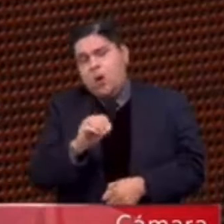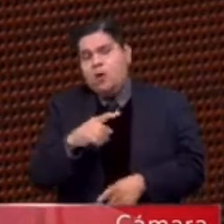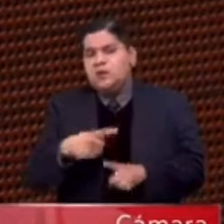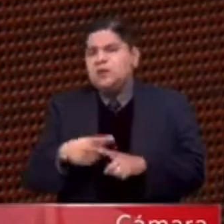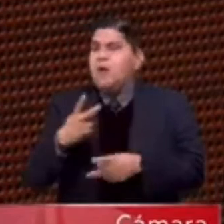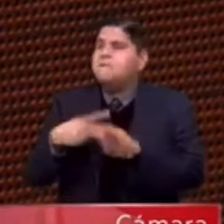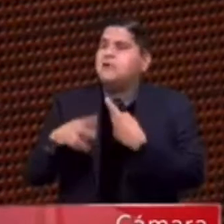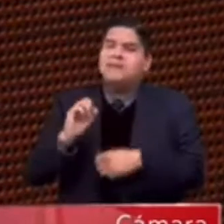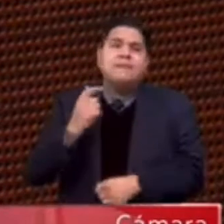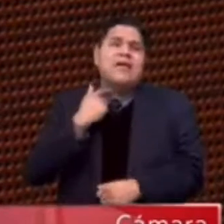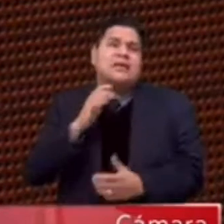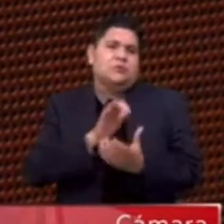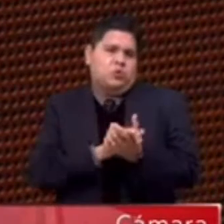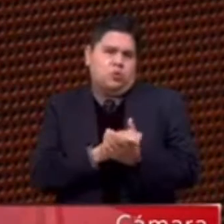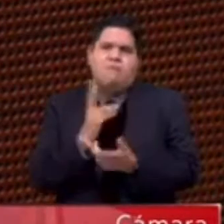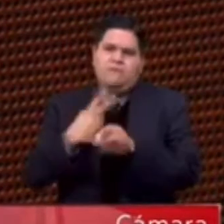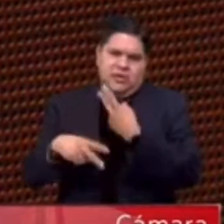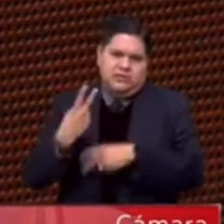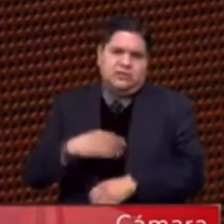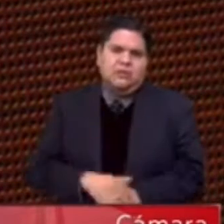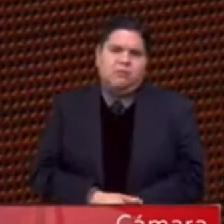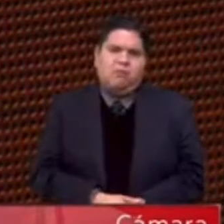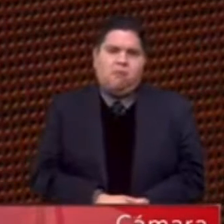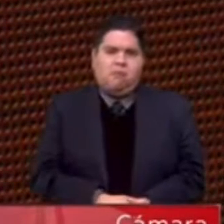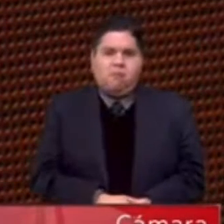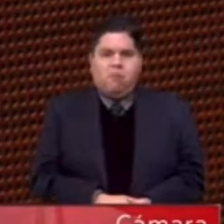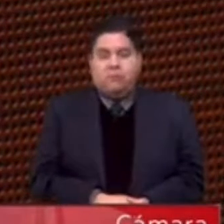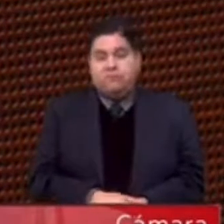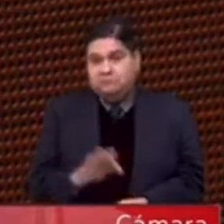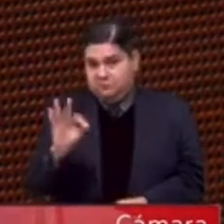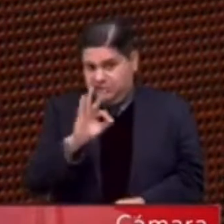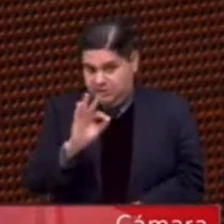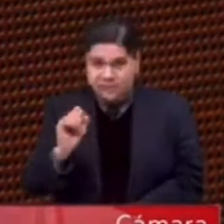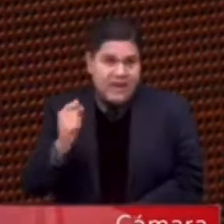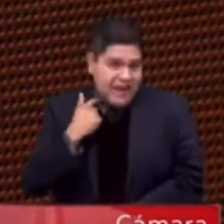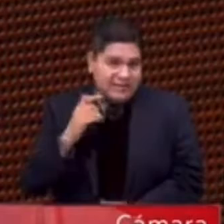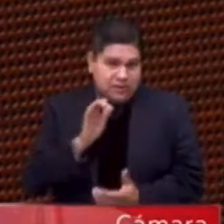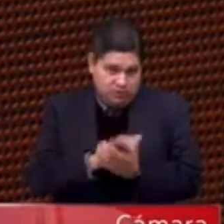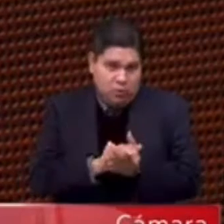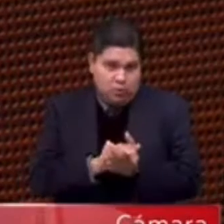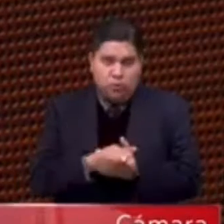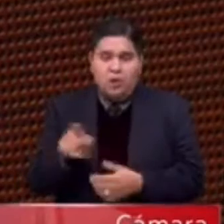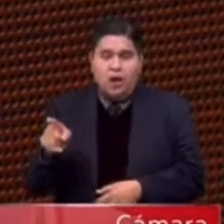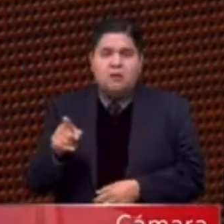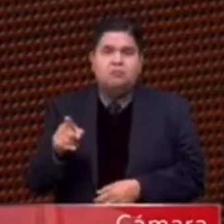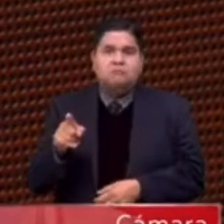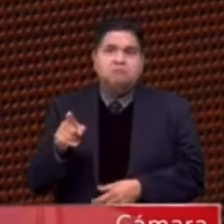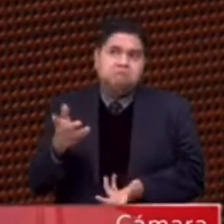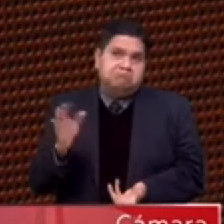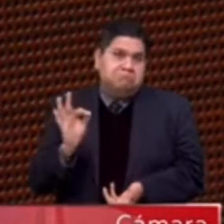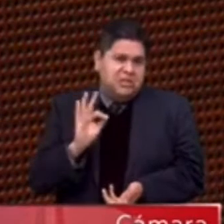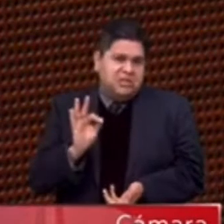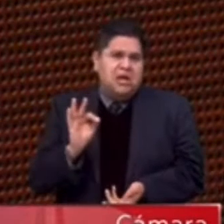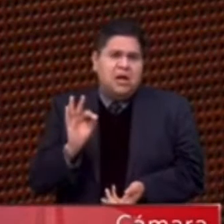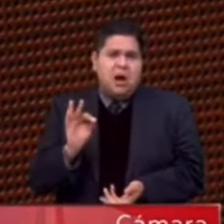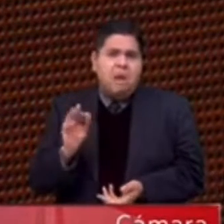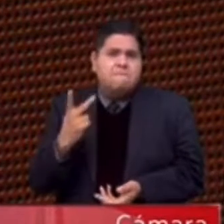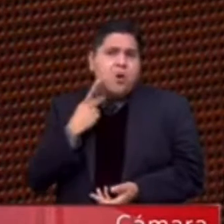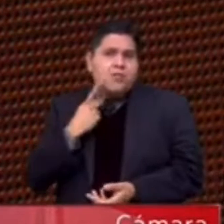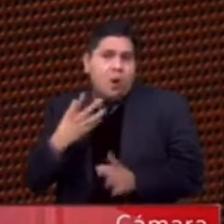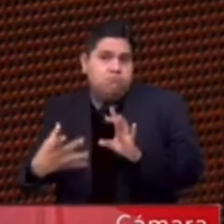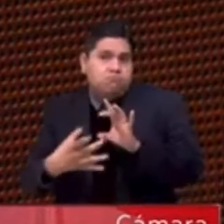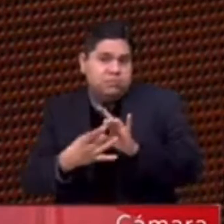prestó su exmarido. Tal vez el exmarido también sea una persona políticamente expuesta y habrá